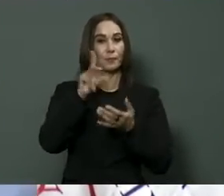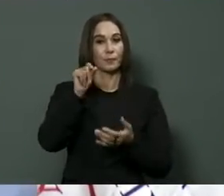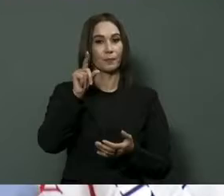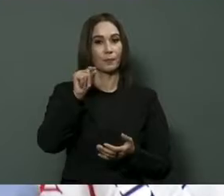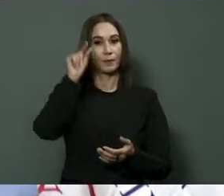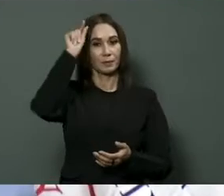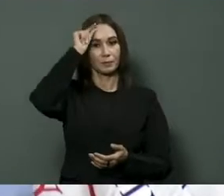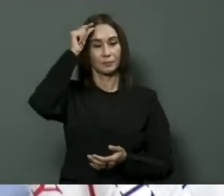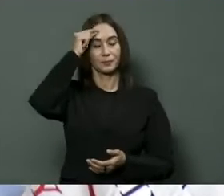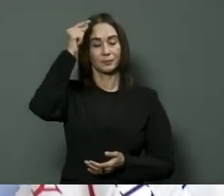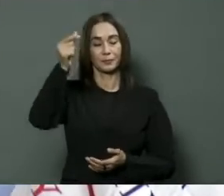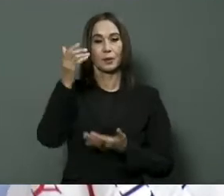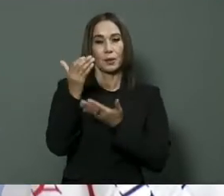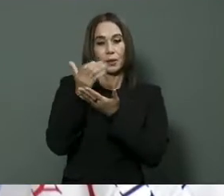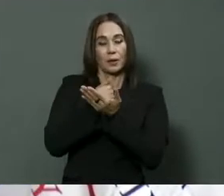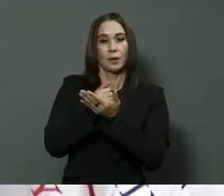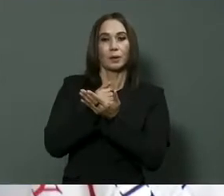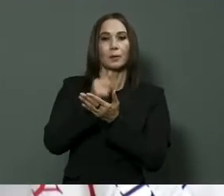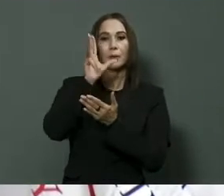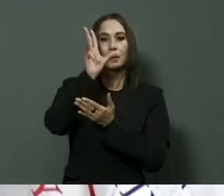el Estado Dominicano recuperó